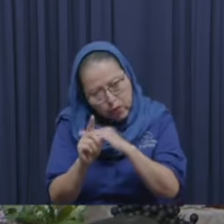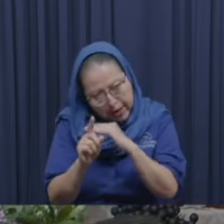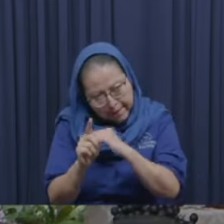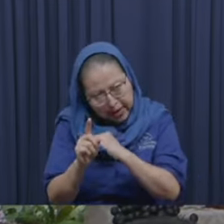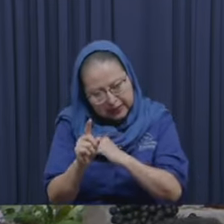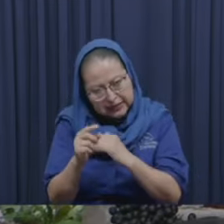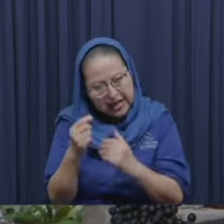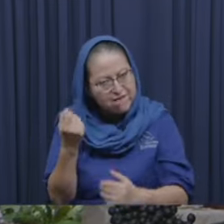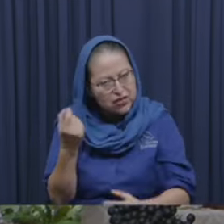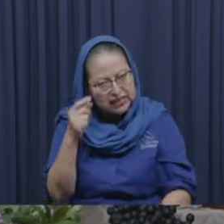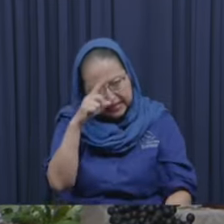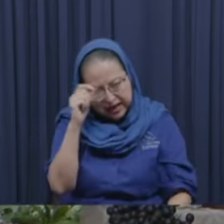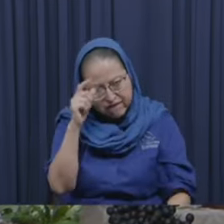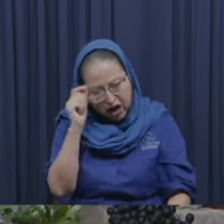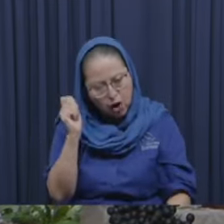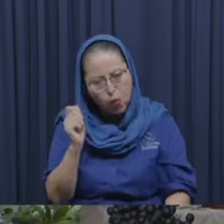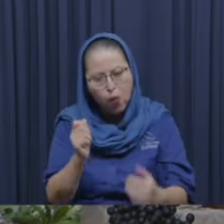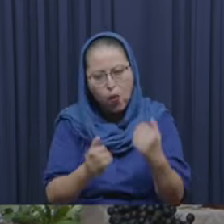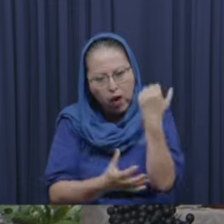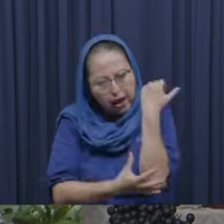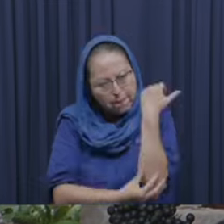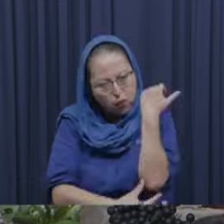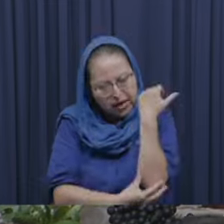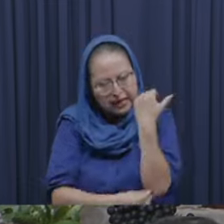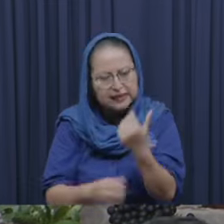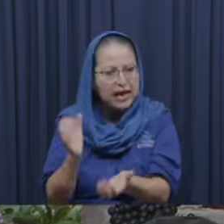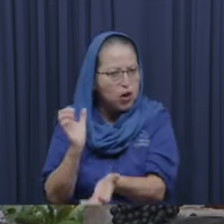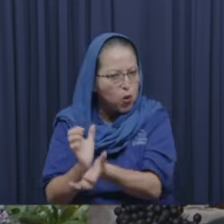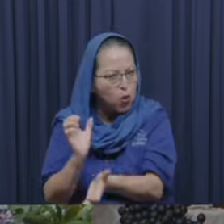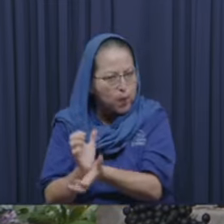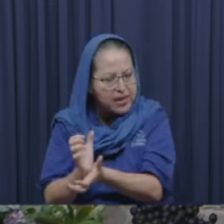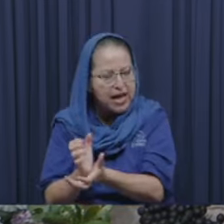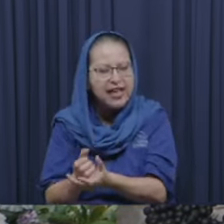para permanecer y no verse